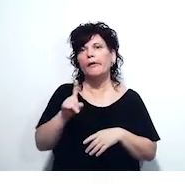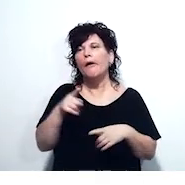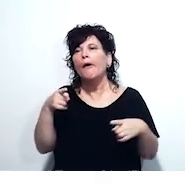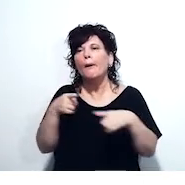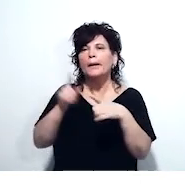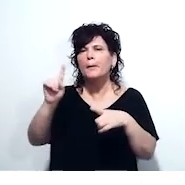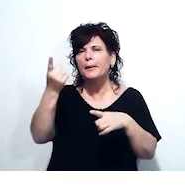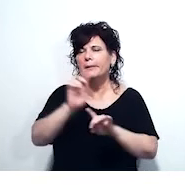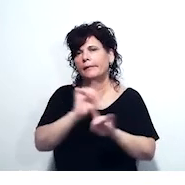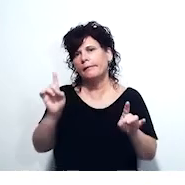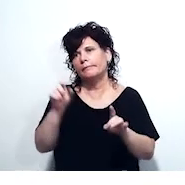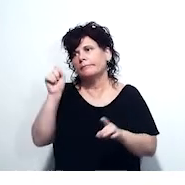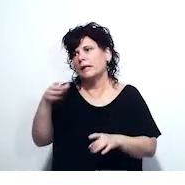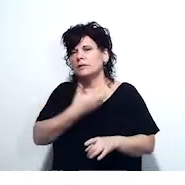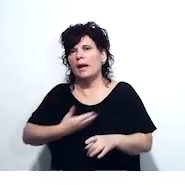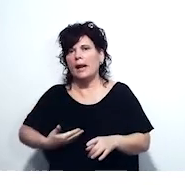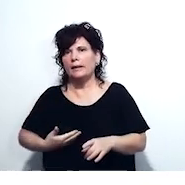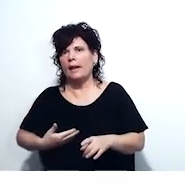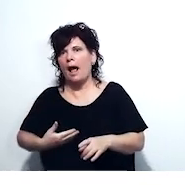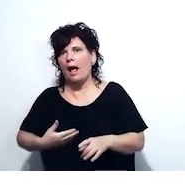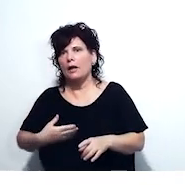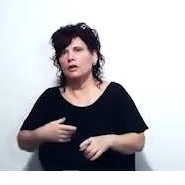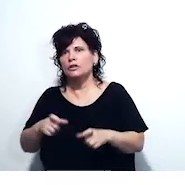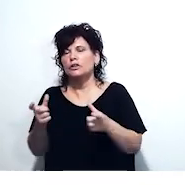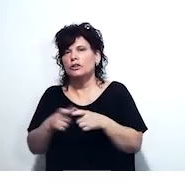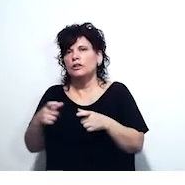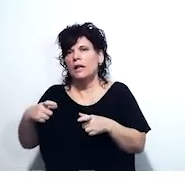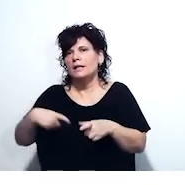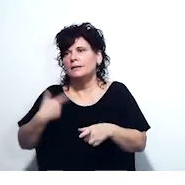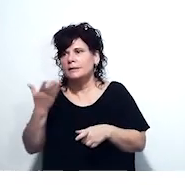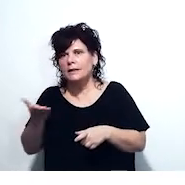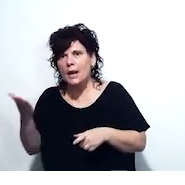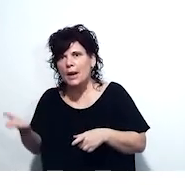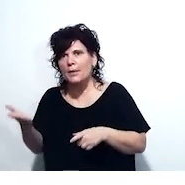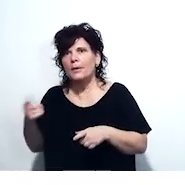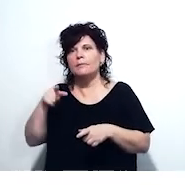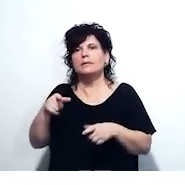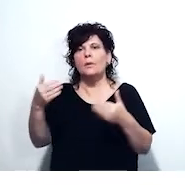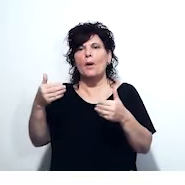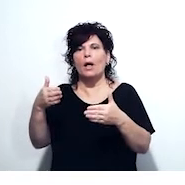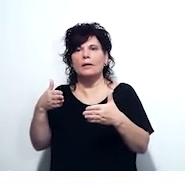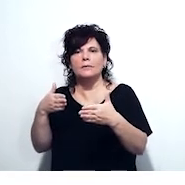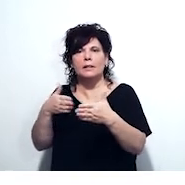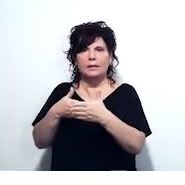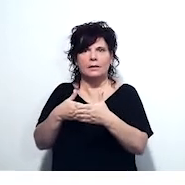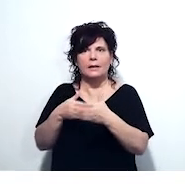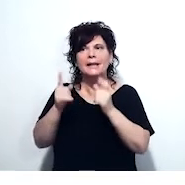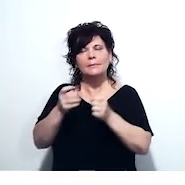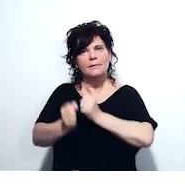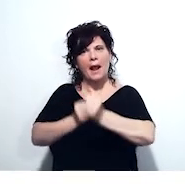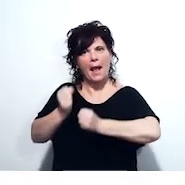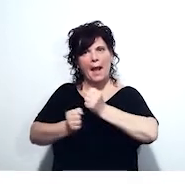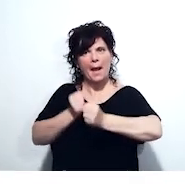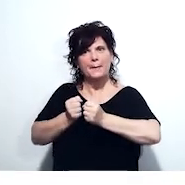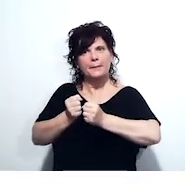la finalidad principal. Para eso está el Estado, la sociedad civil y están los individuos para poner un poco freno. Y también las